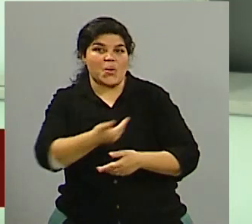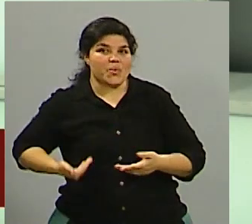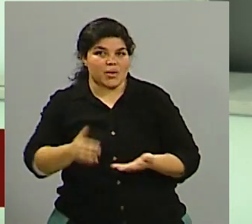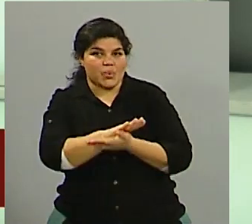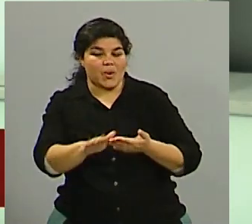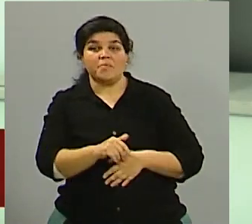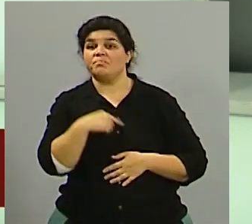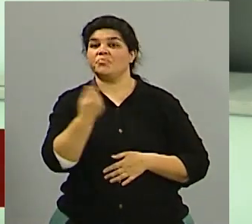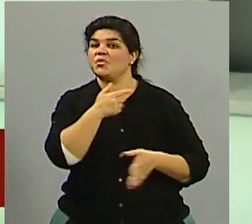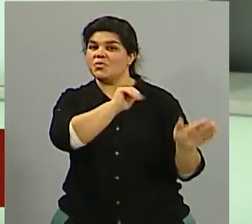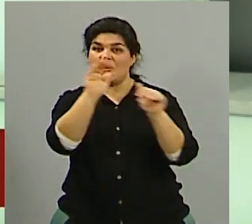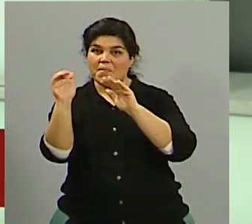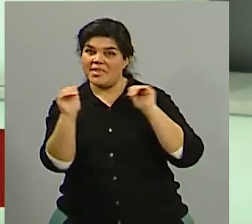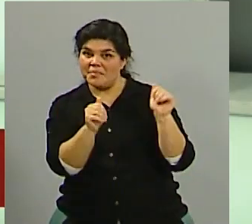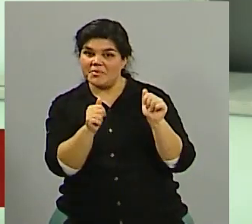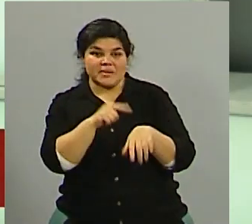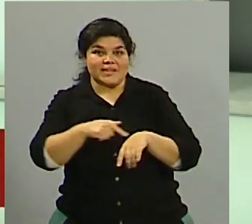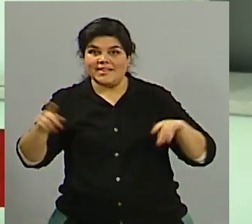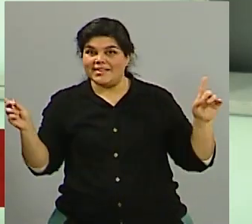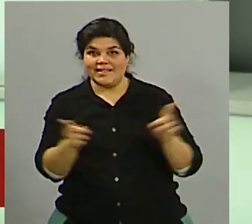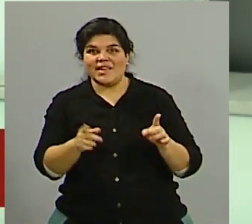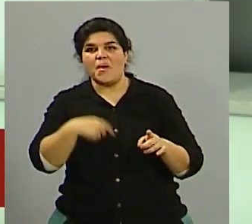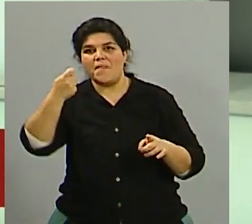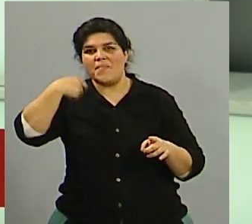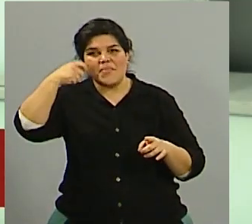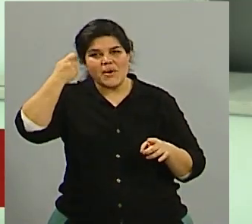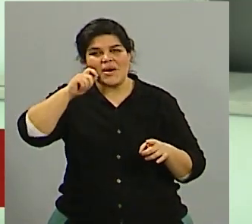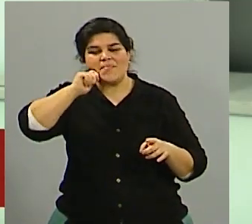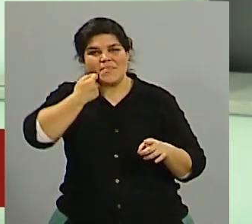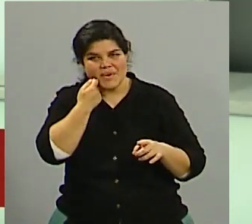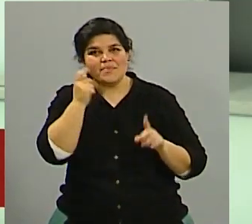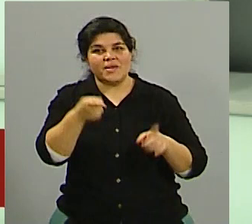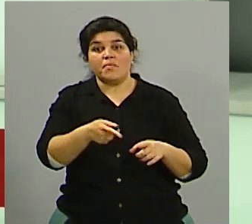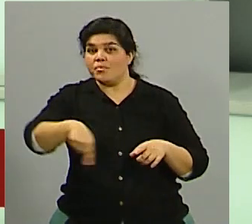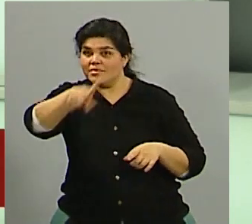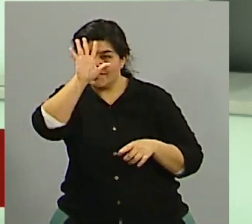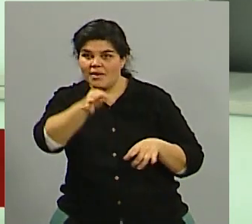nos estamos despidiendo ya, no queda tiempo para más. Ha sido un programa sumamente entretenido el de hoy. Ya saben,